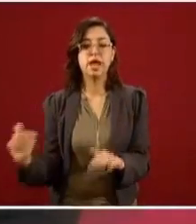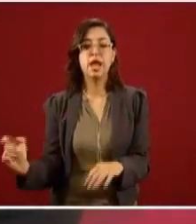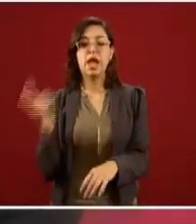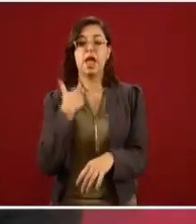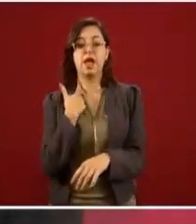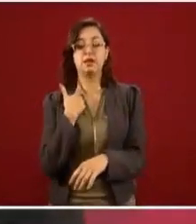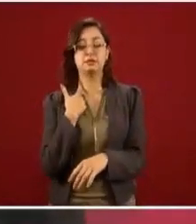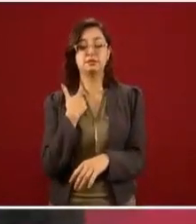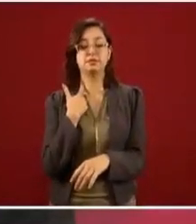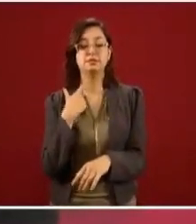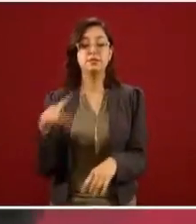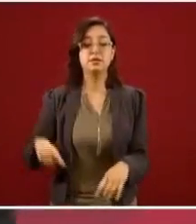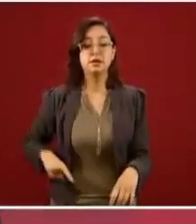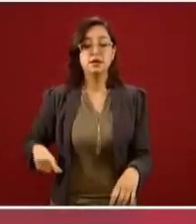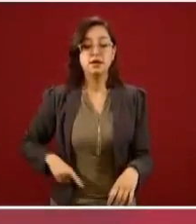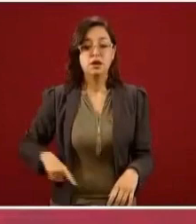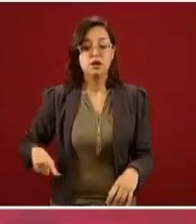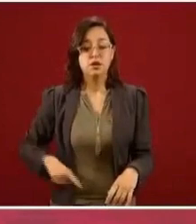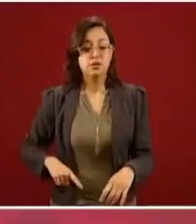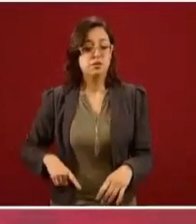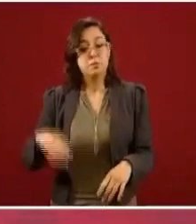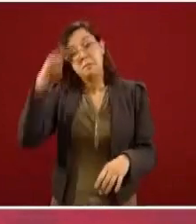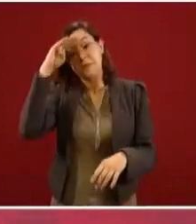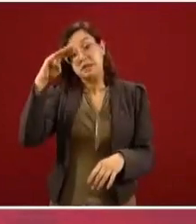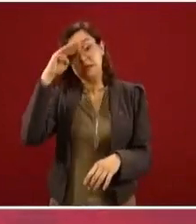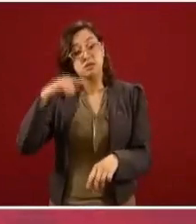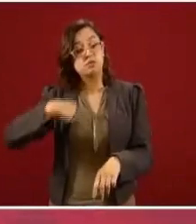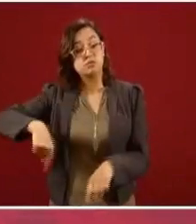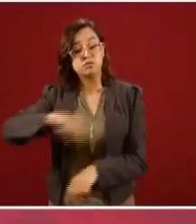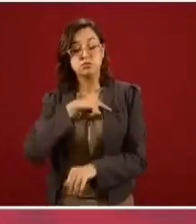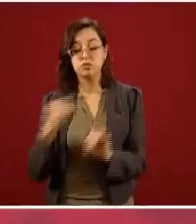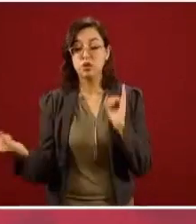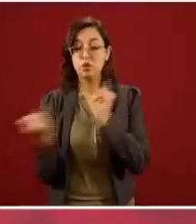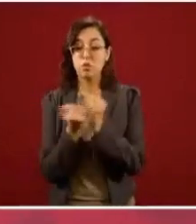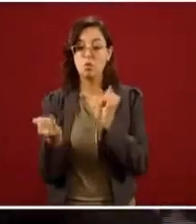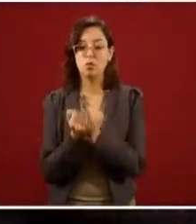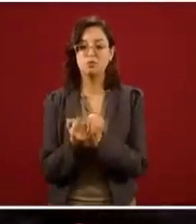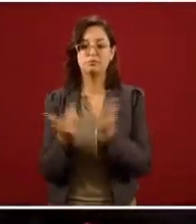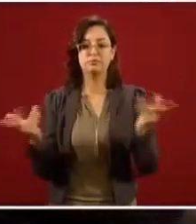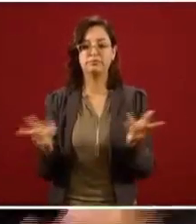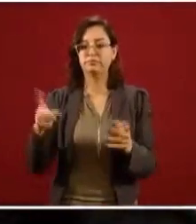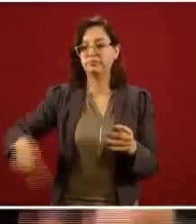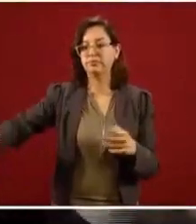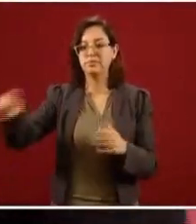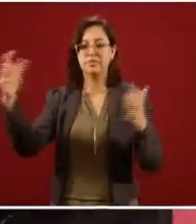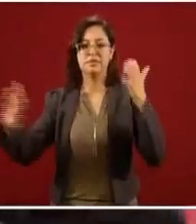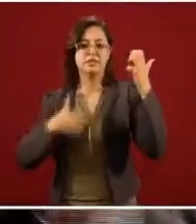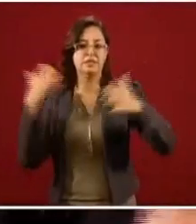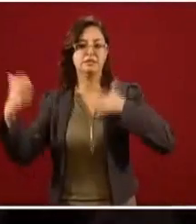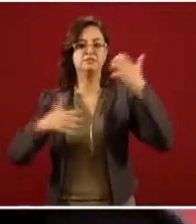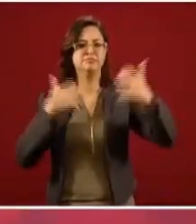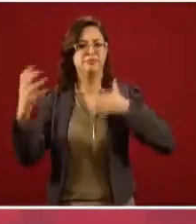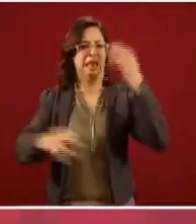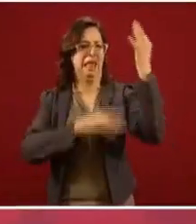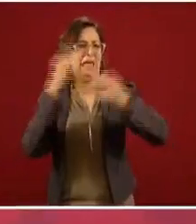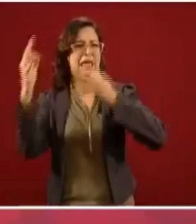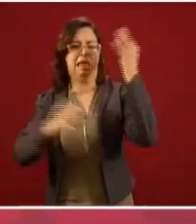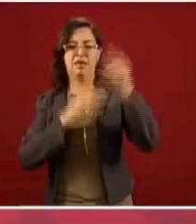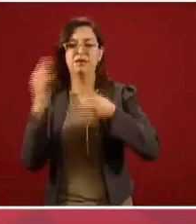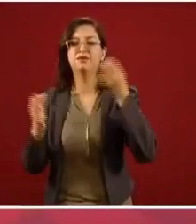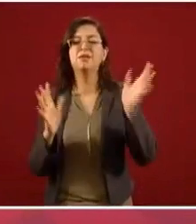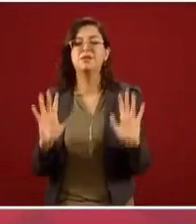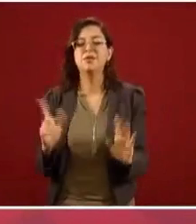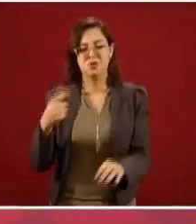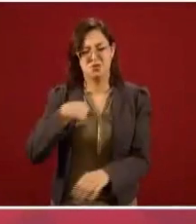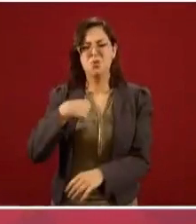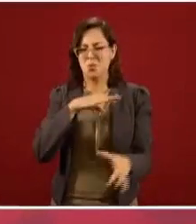gobernantes de otros tiempos, hicieron un escándalo. O sea, les puedo explicar cómo me